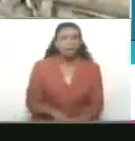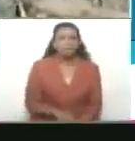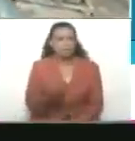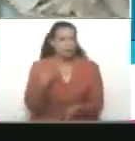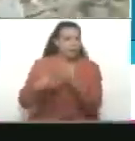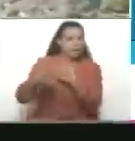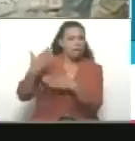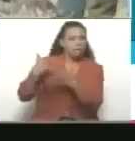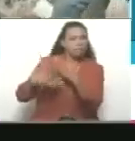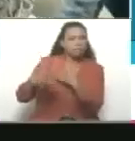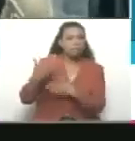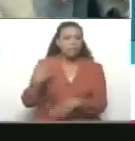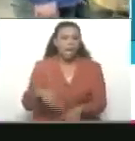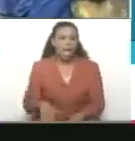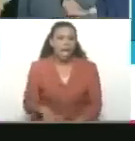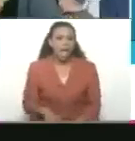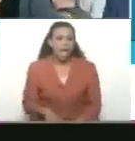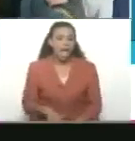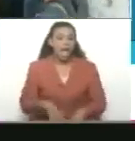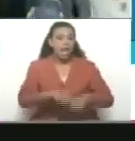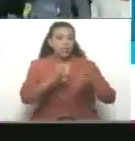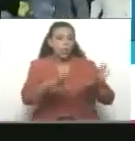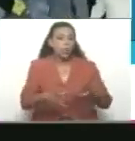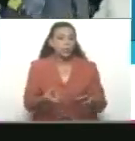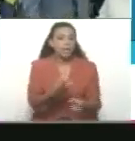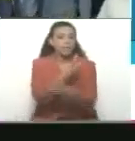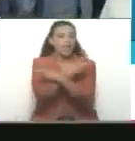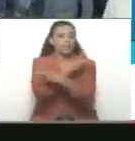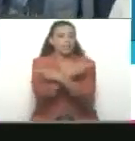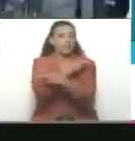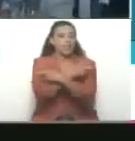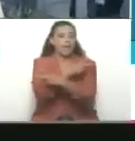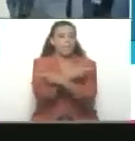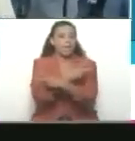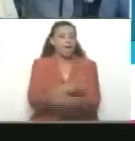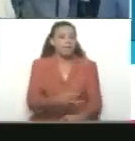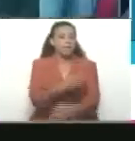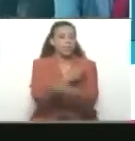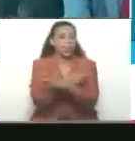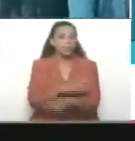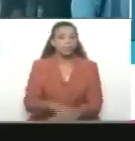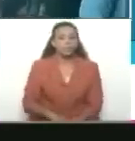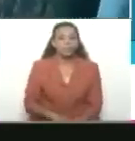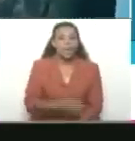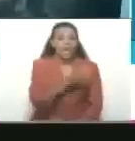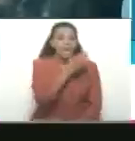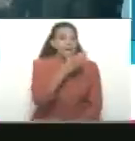Ah el renunciado el fantasma renunciado fue para allá